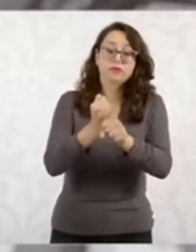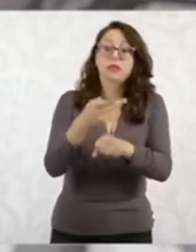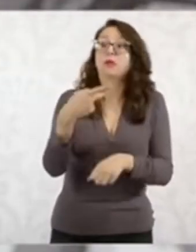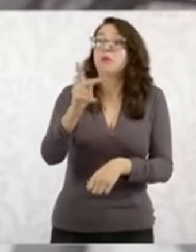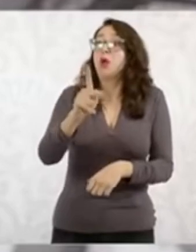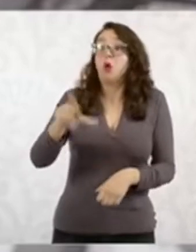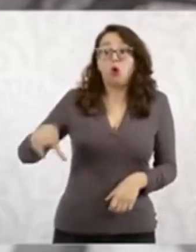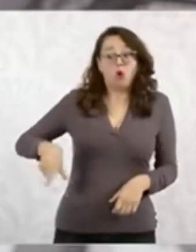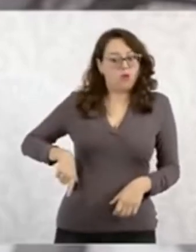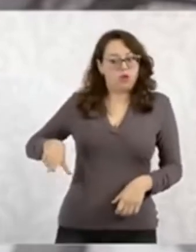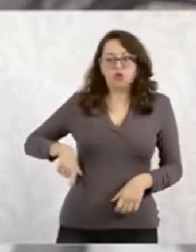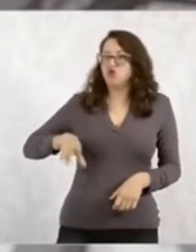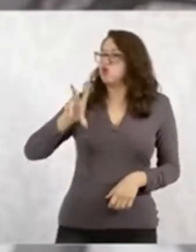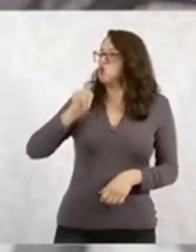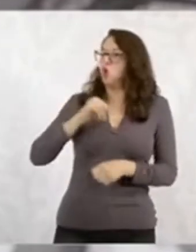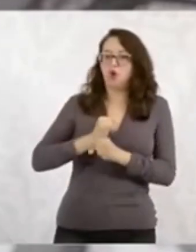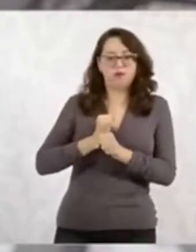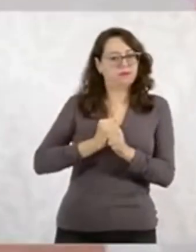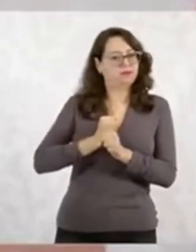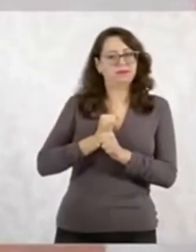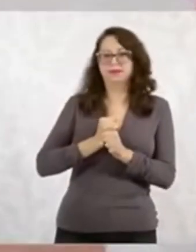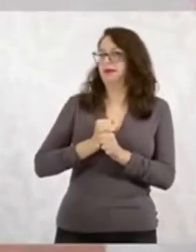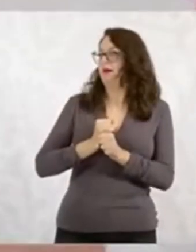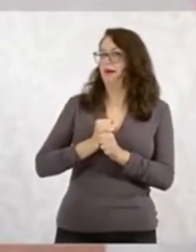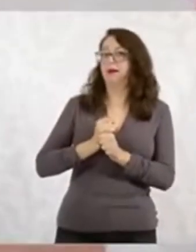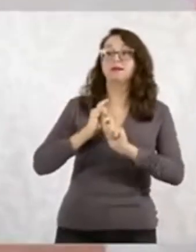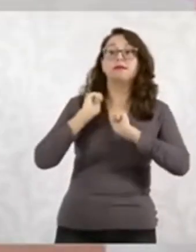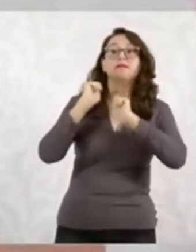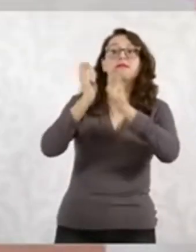le corresponde a la Fiscalía y que en su momento